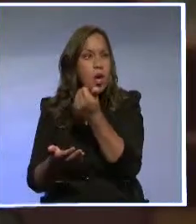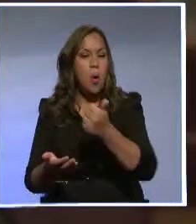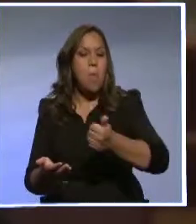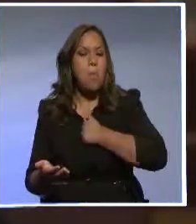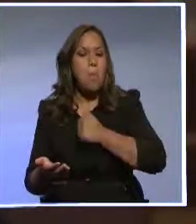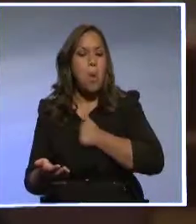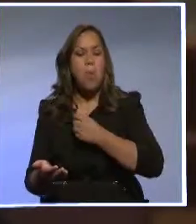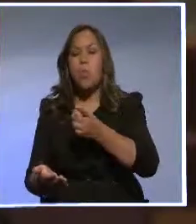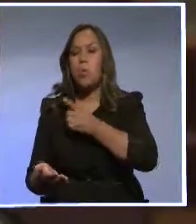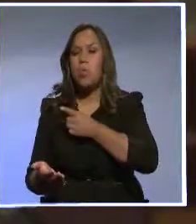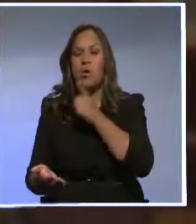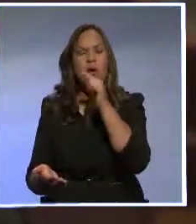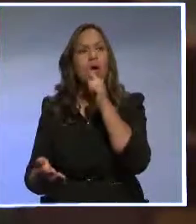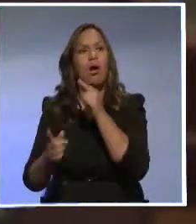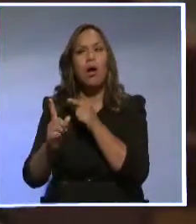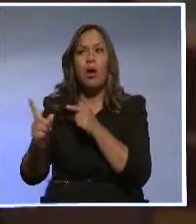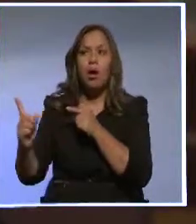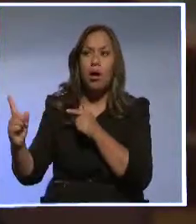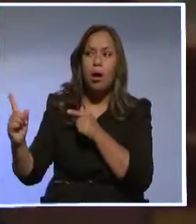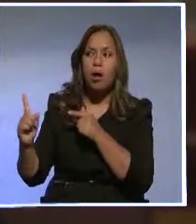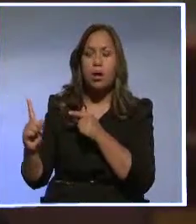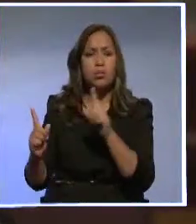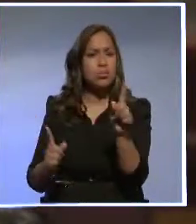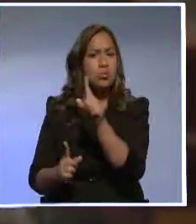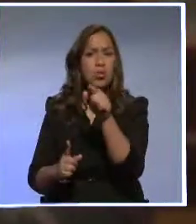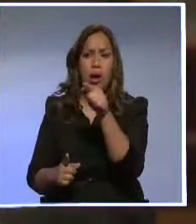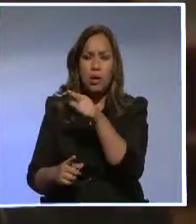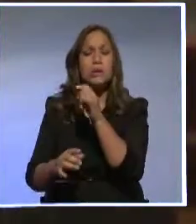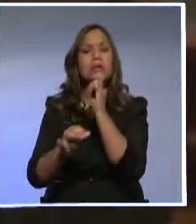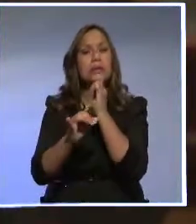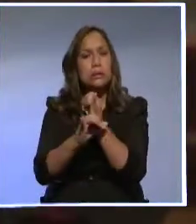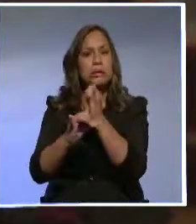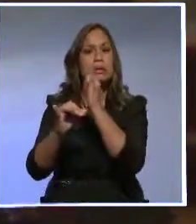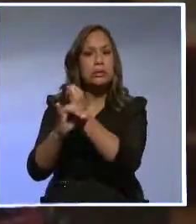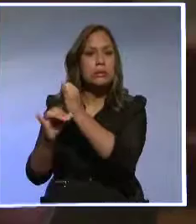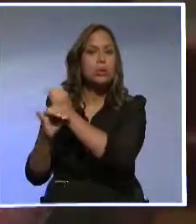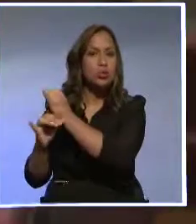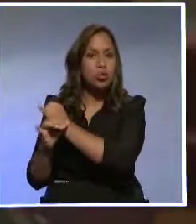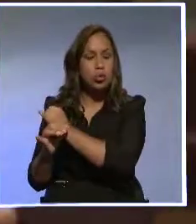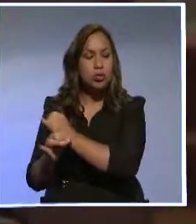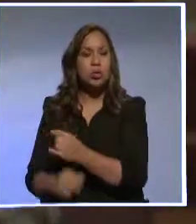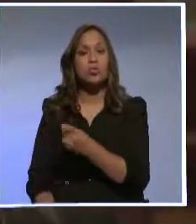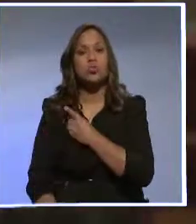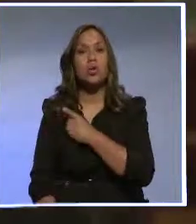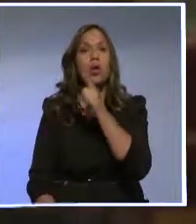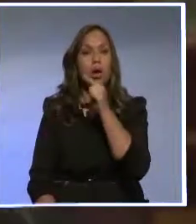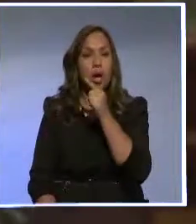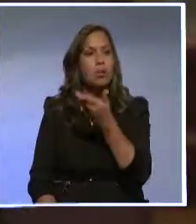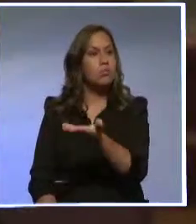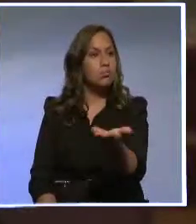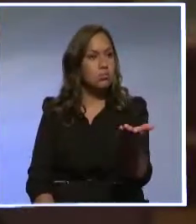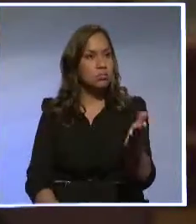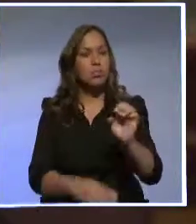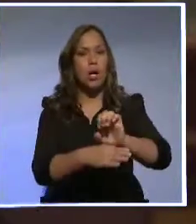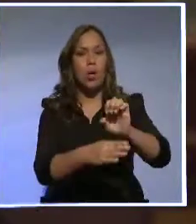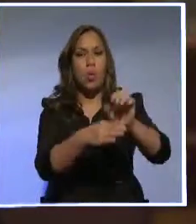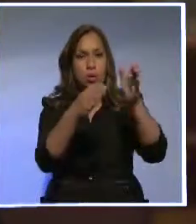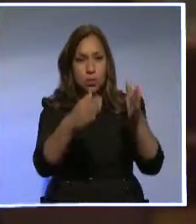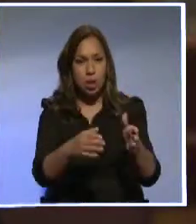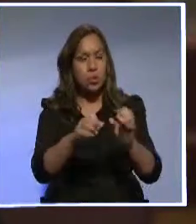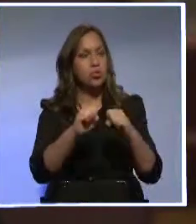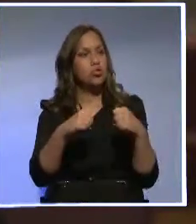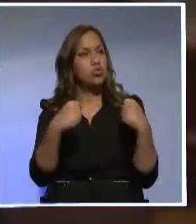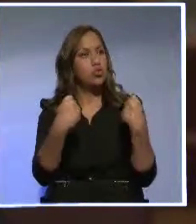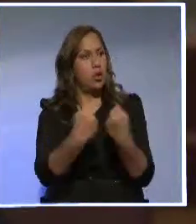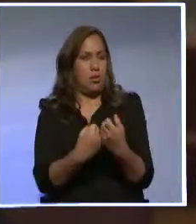de nadie son instituciones que pertenecen a la sociedad que pertenecen a la gente no a las